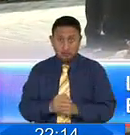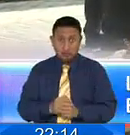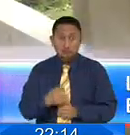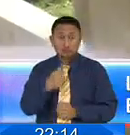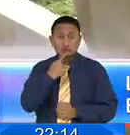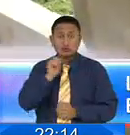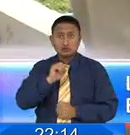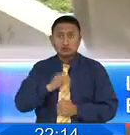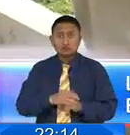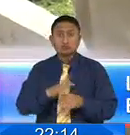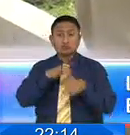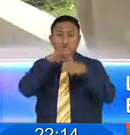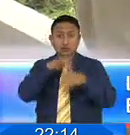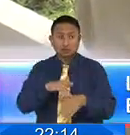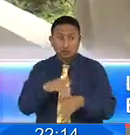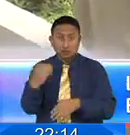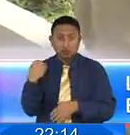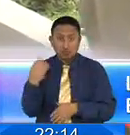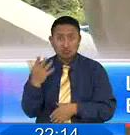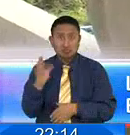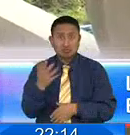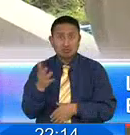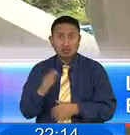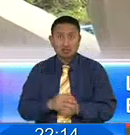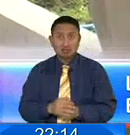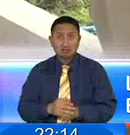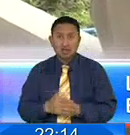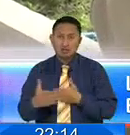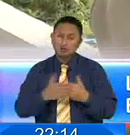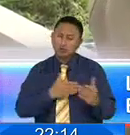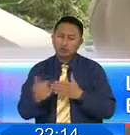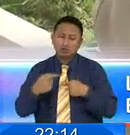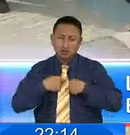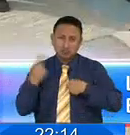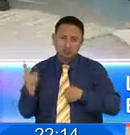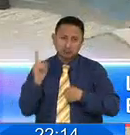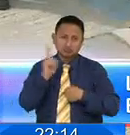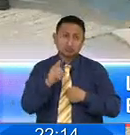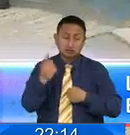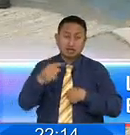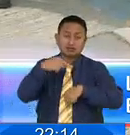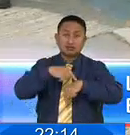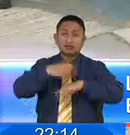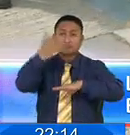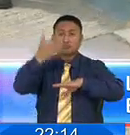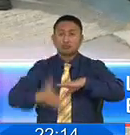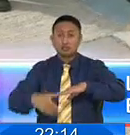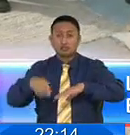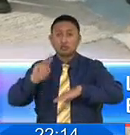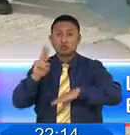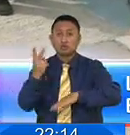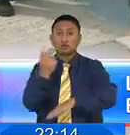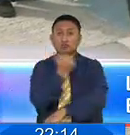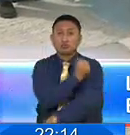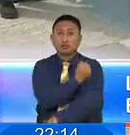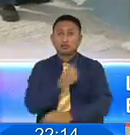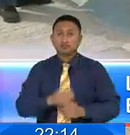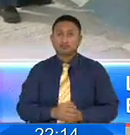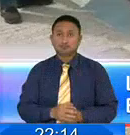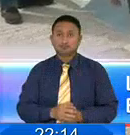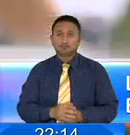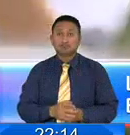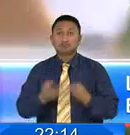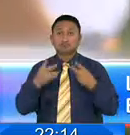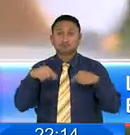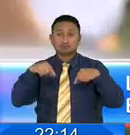que dicha cita no les ha llegado, pero decidieron asistir porque ya se les cumplió el plazo para acceder a la segunda dosis y además